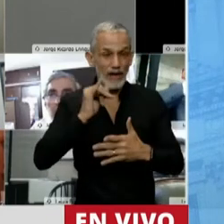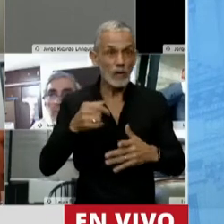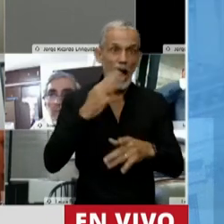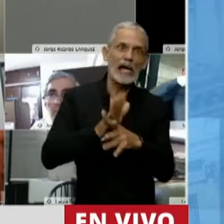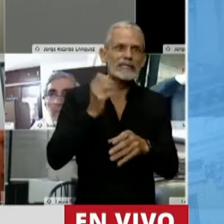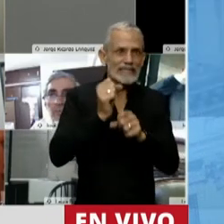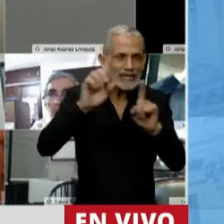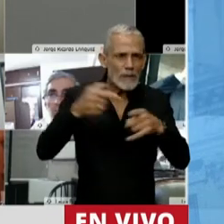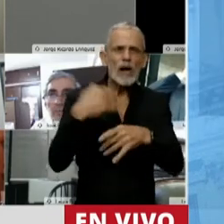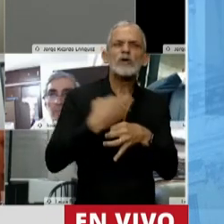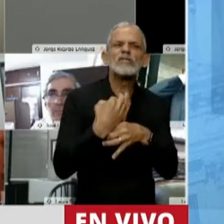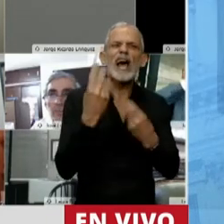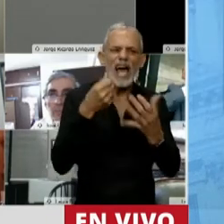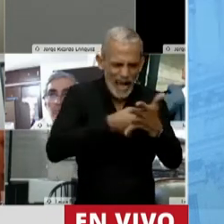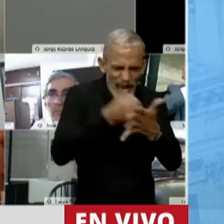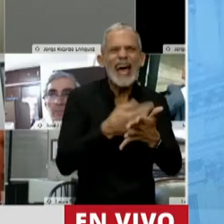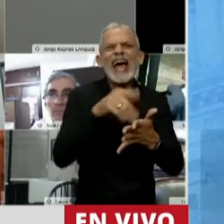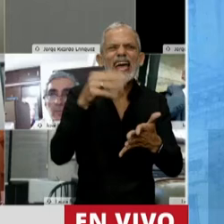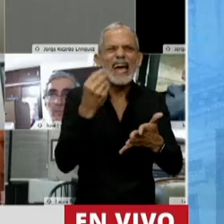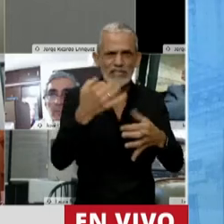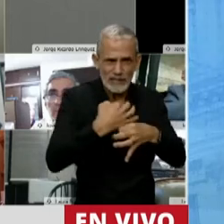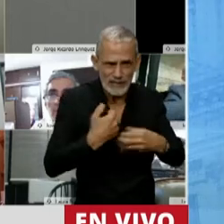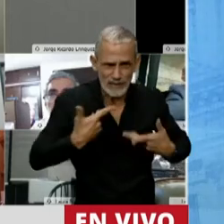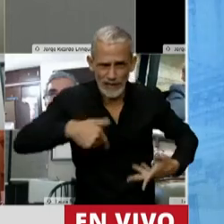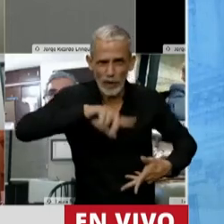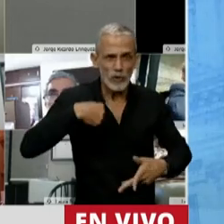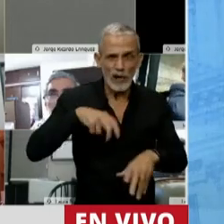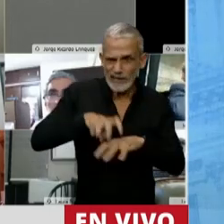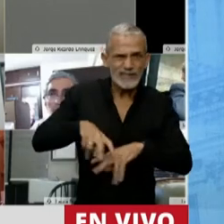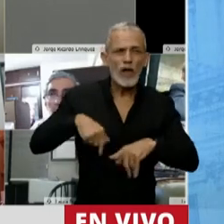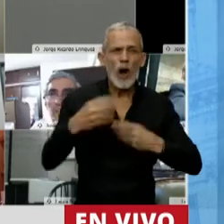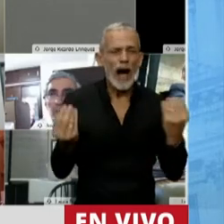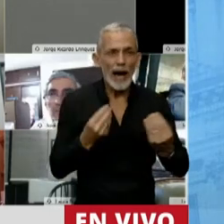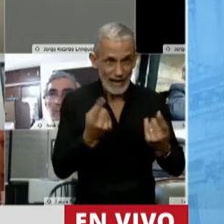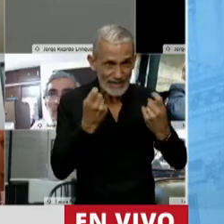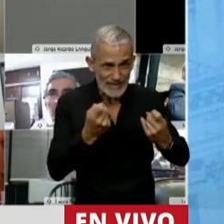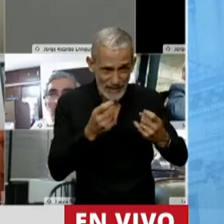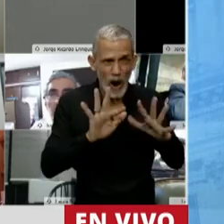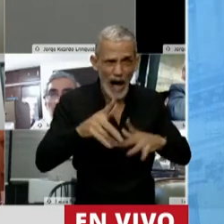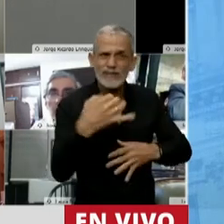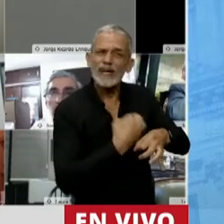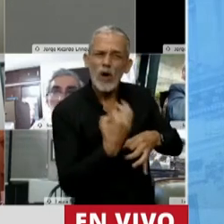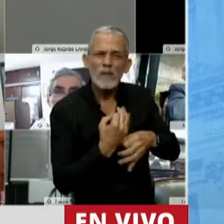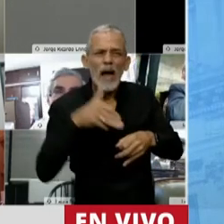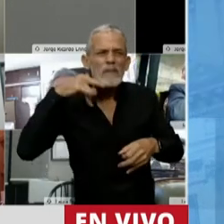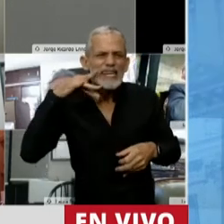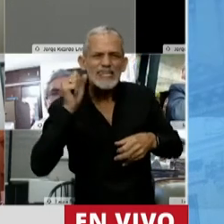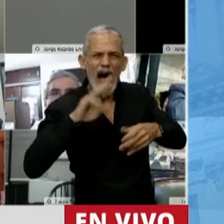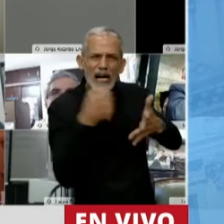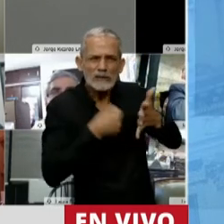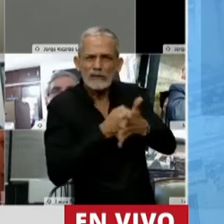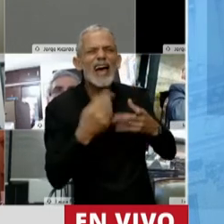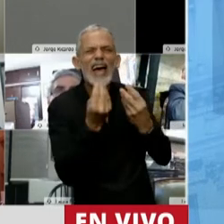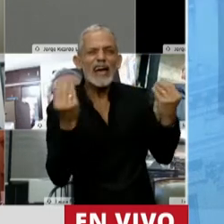nos enseñan ya que es militar, como si los que estuviéramos sentados en esta banca necesitáramos saber qué significa